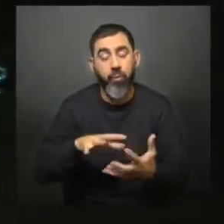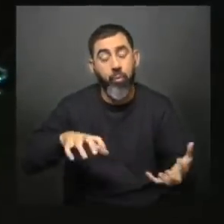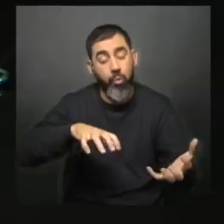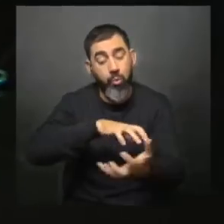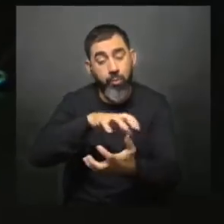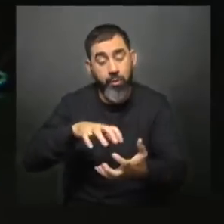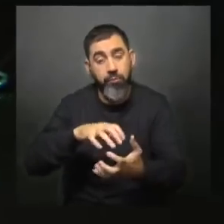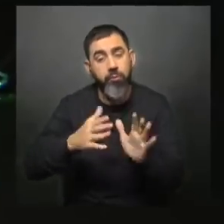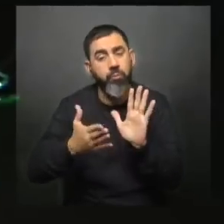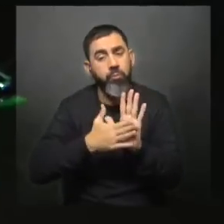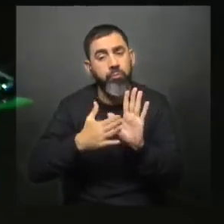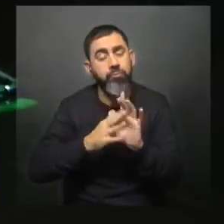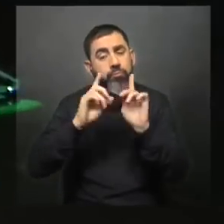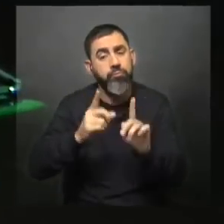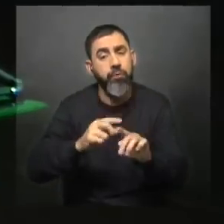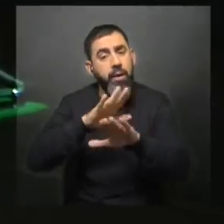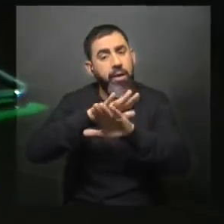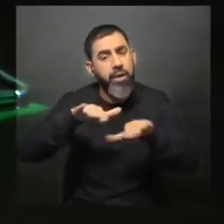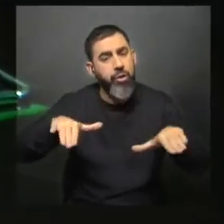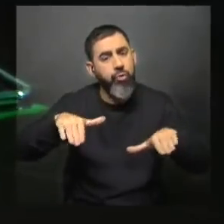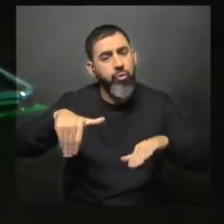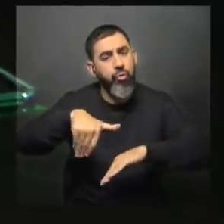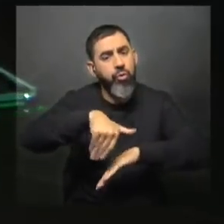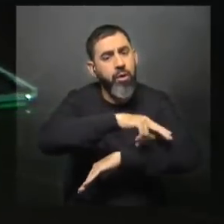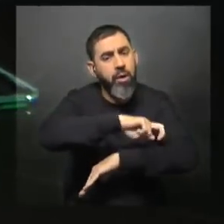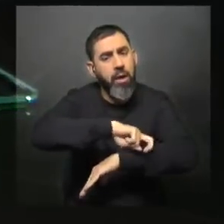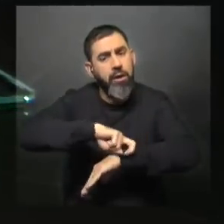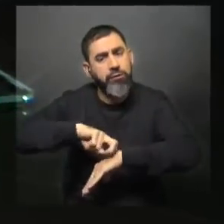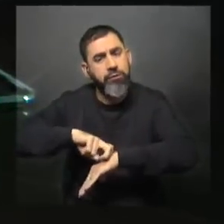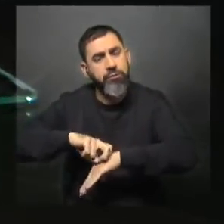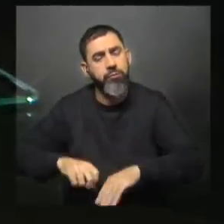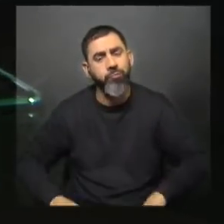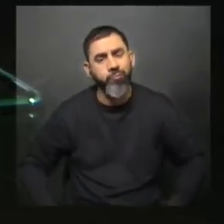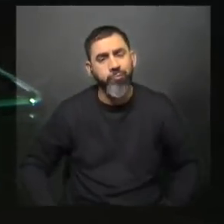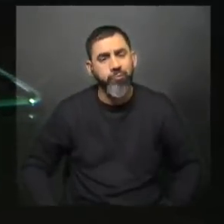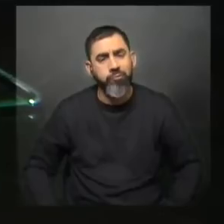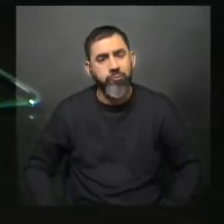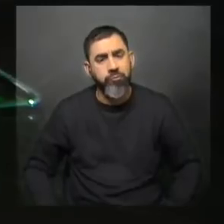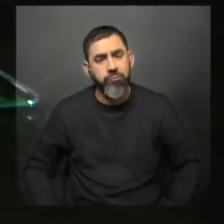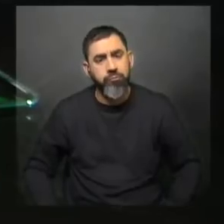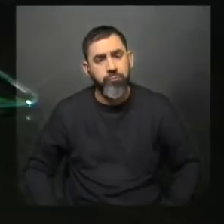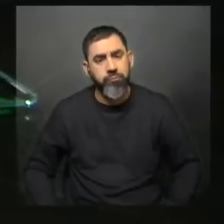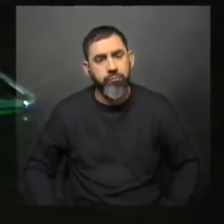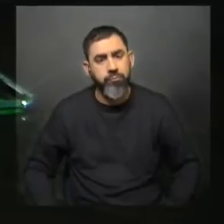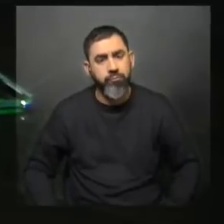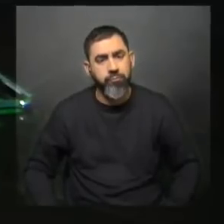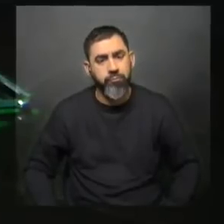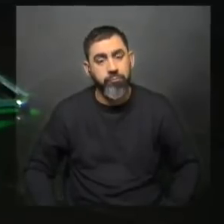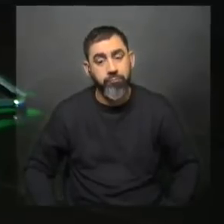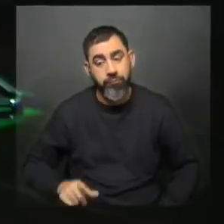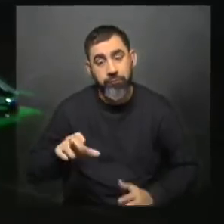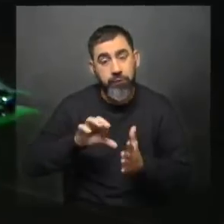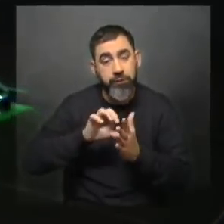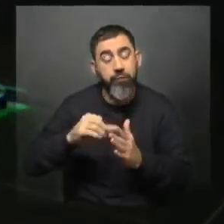han constatado también presencia de niños en situación de vulnerabilidad nosotros ese servicio